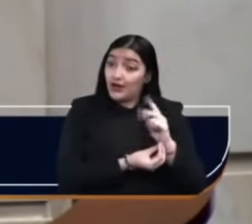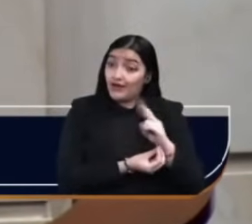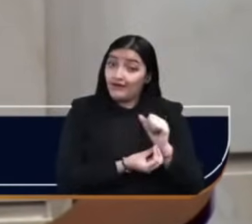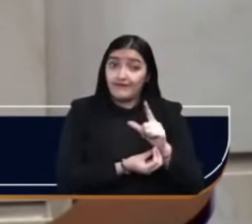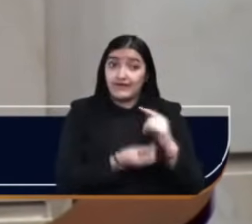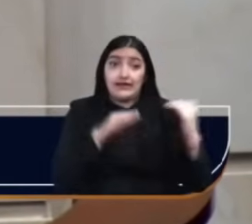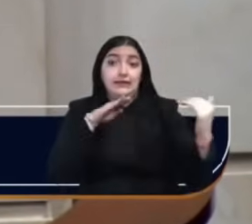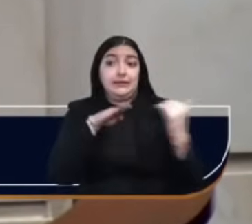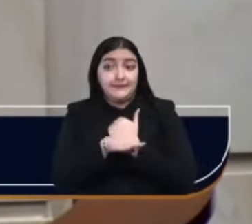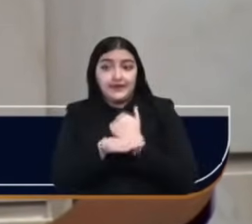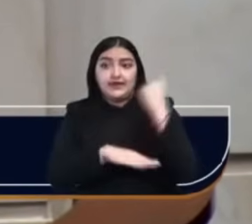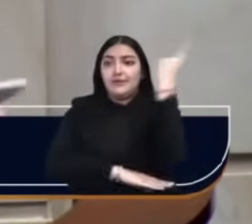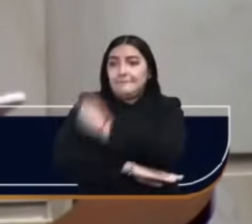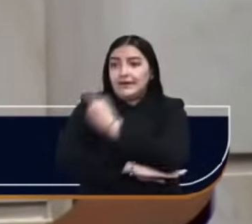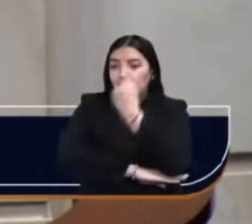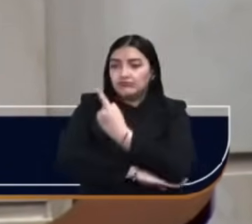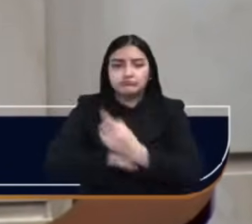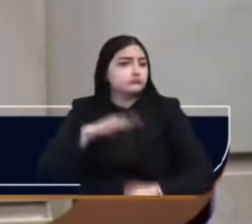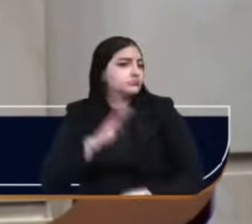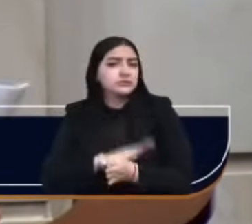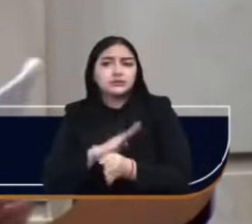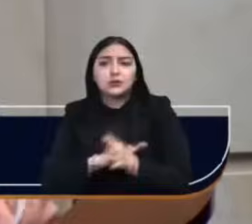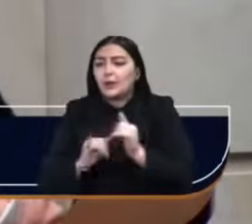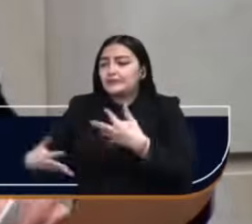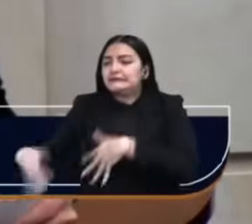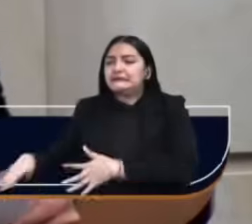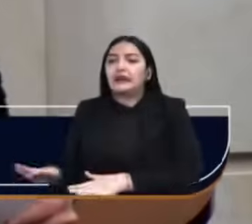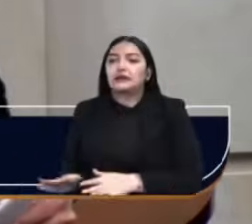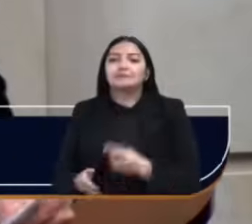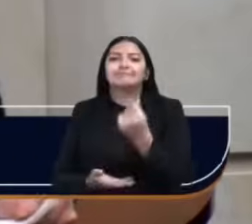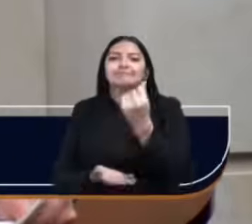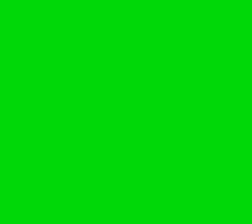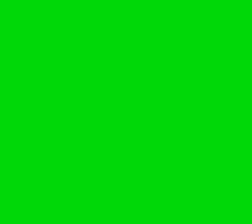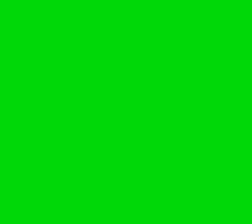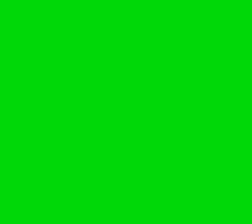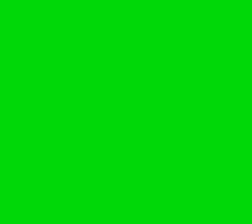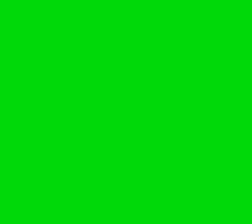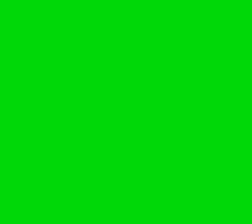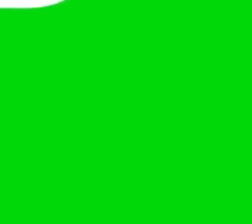vía peajes, va a seguir como Shakira facturando.